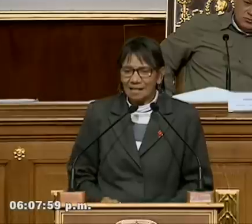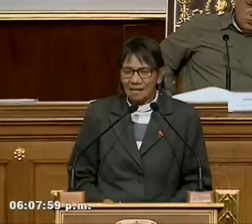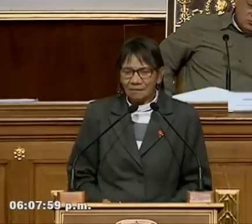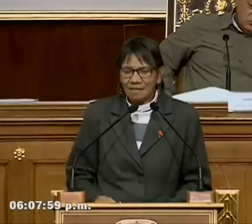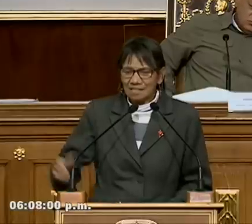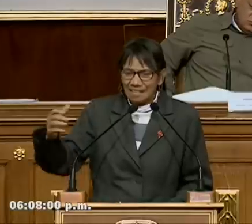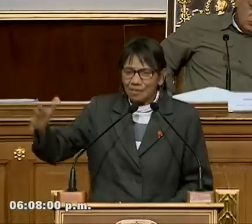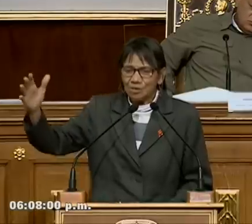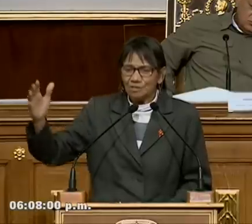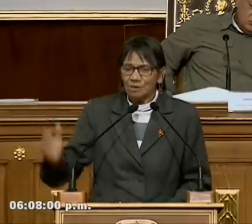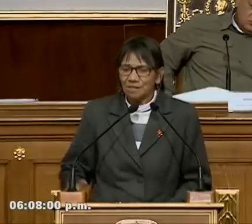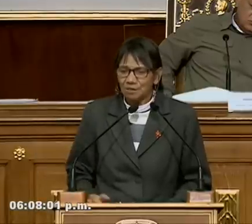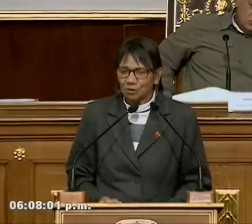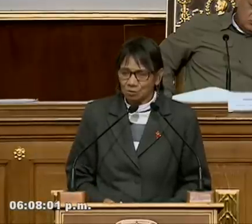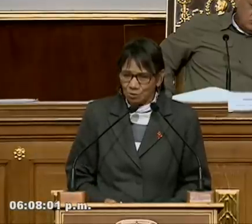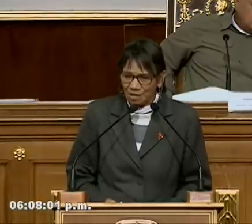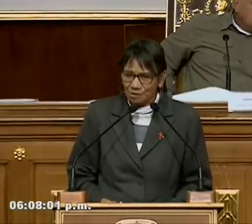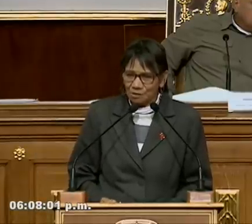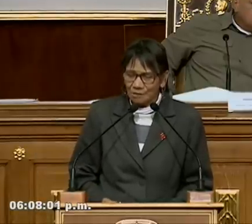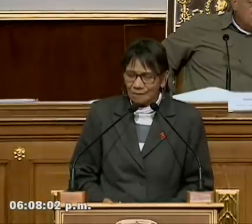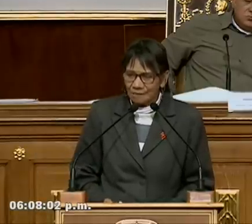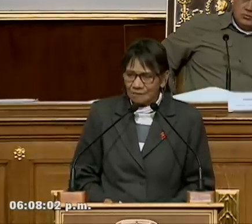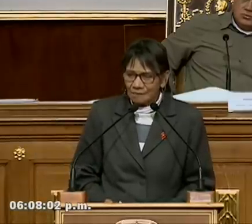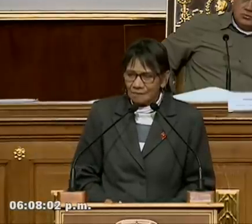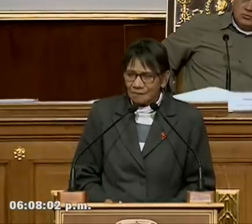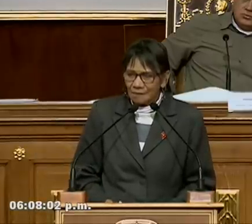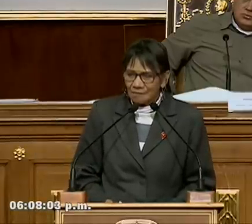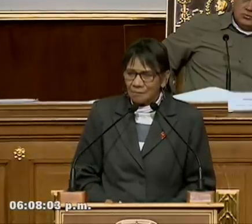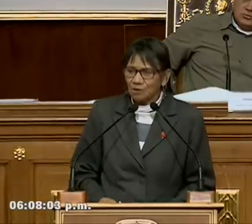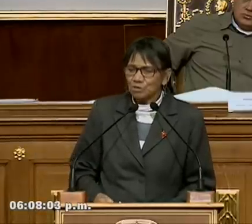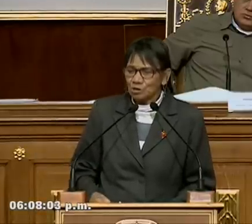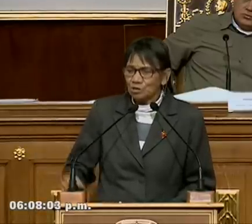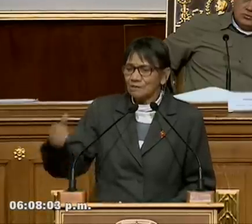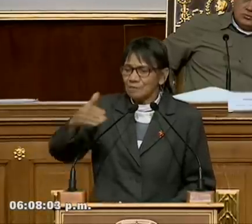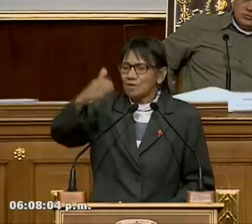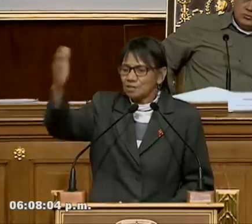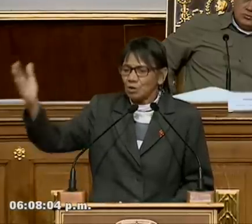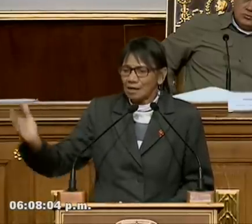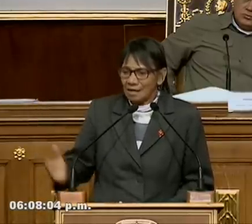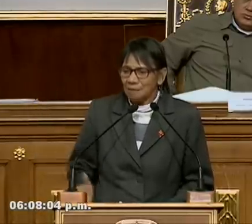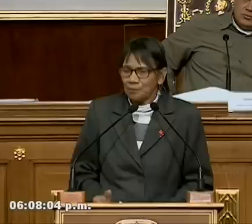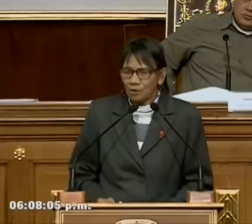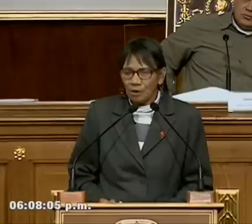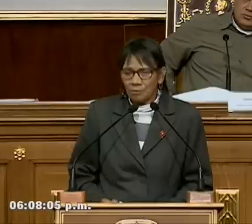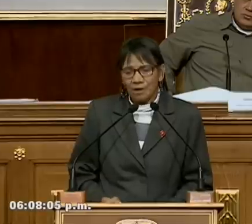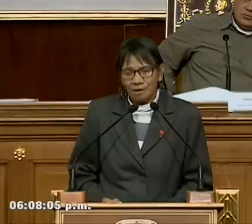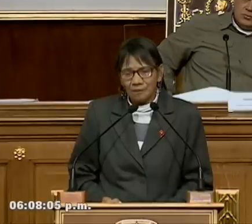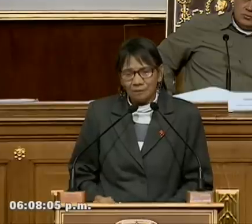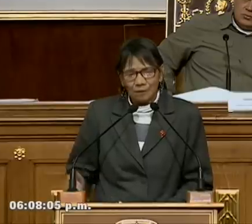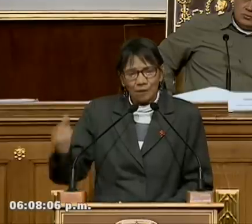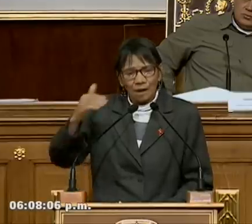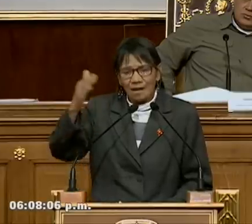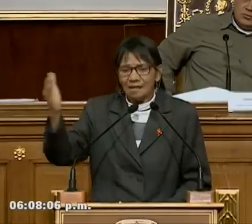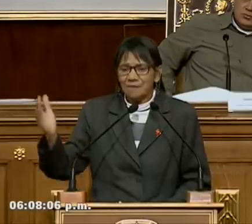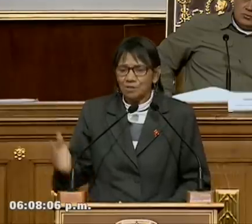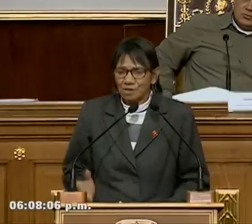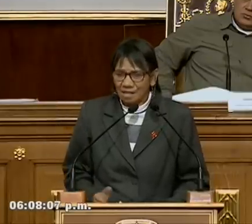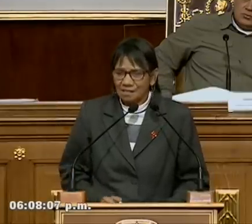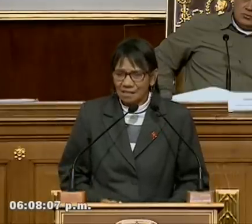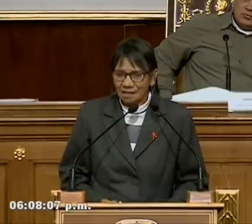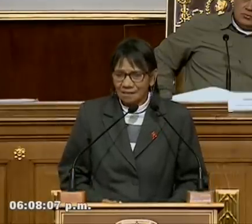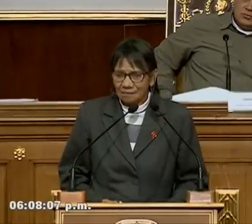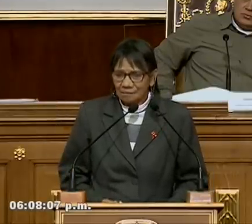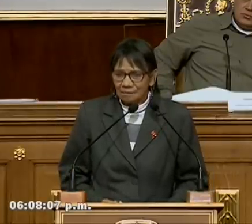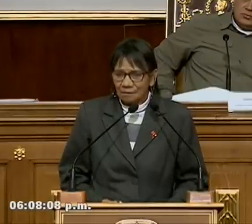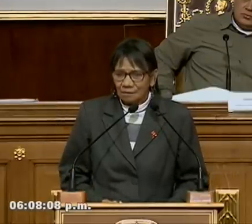militares mercenarios que ellos han venido construyendo. Pero nosotros sabemos de todo el ejemplo, por ejemplo, en el Medio